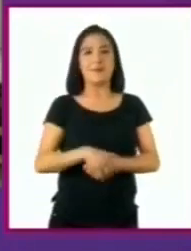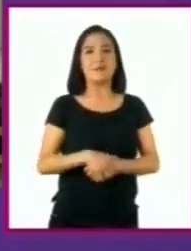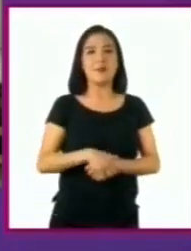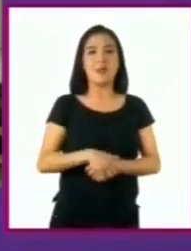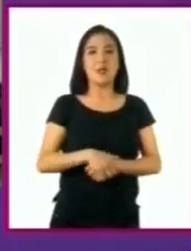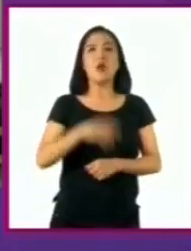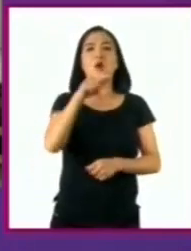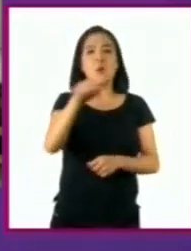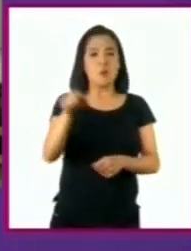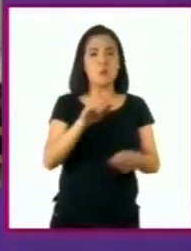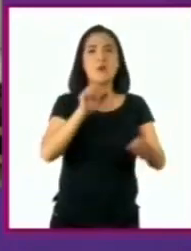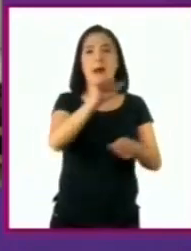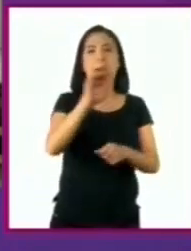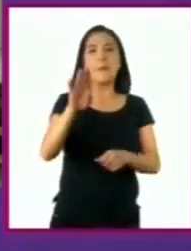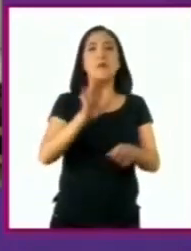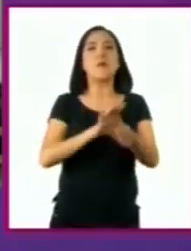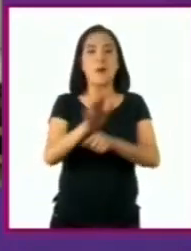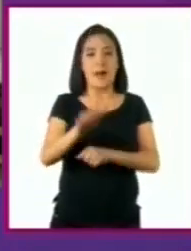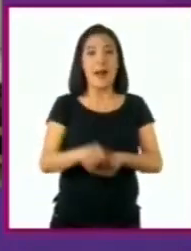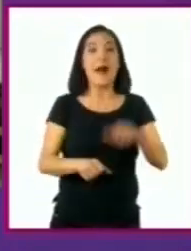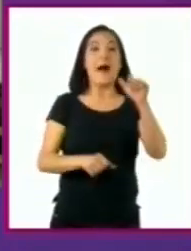segmento correspondiente es